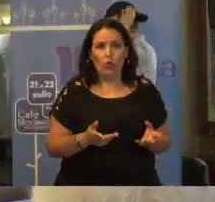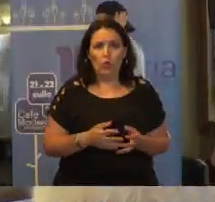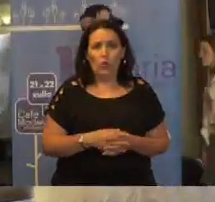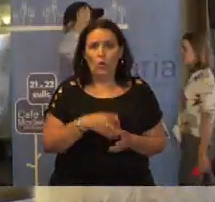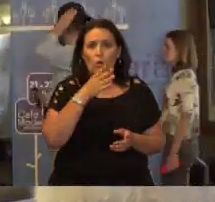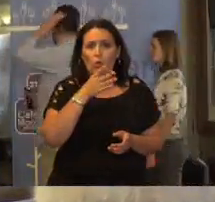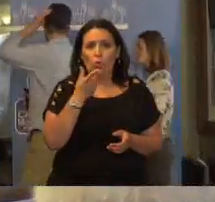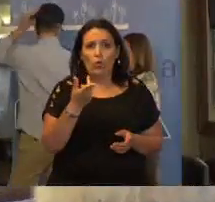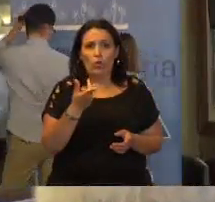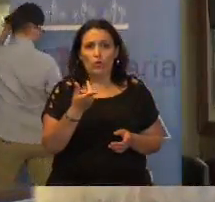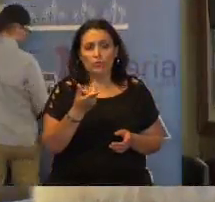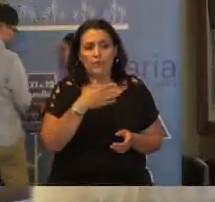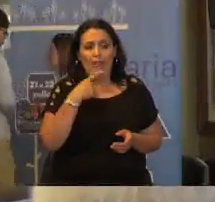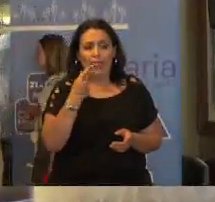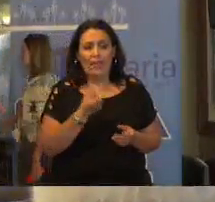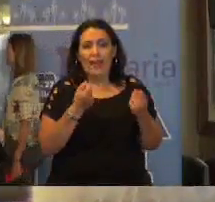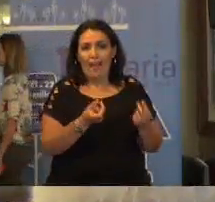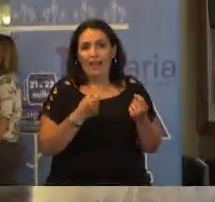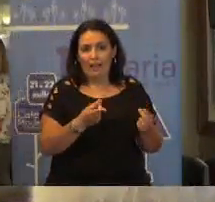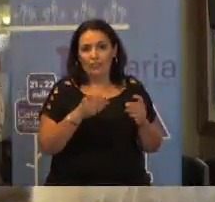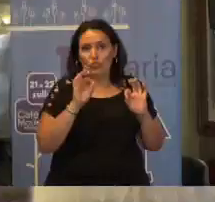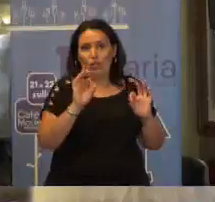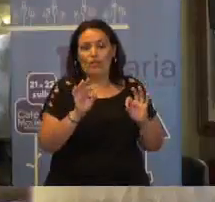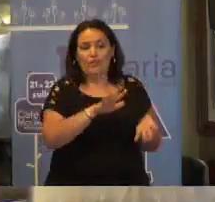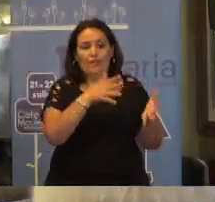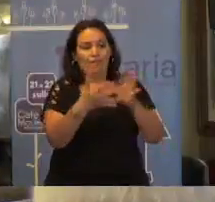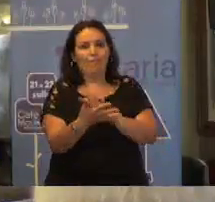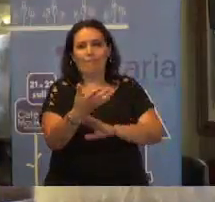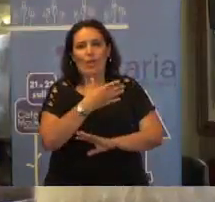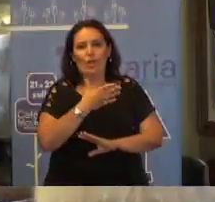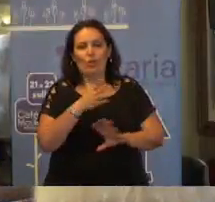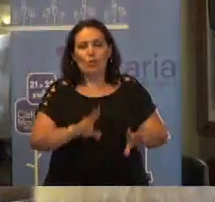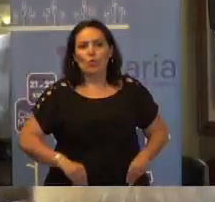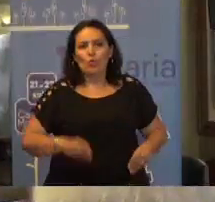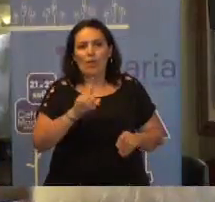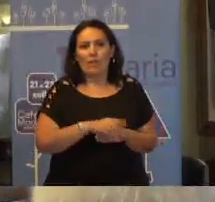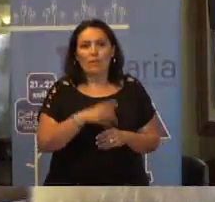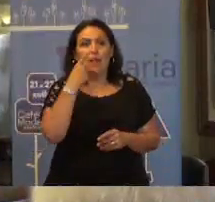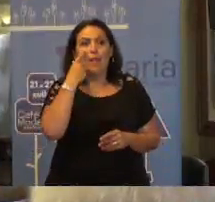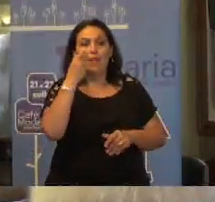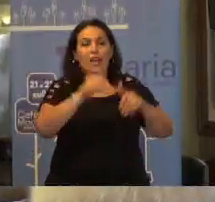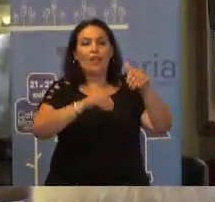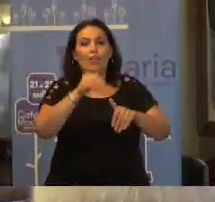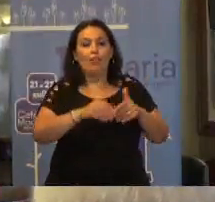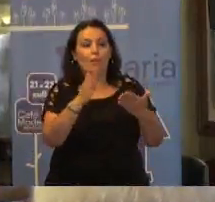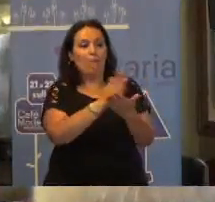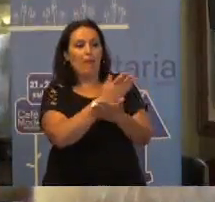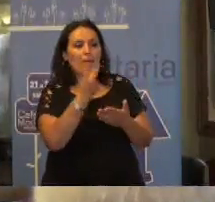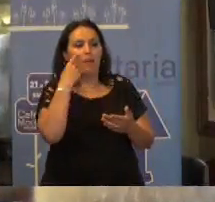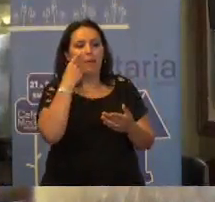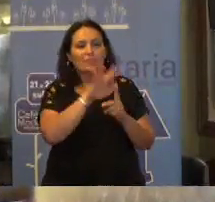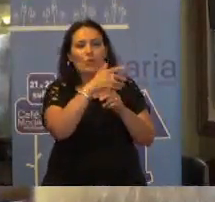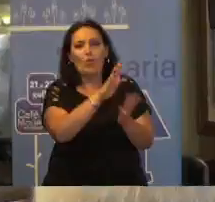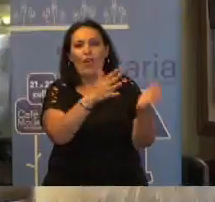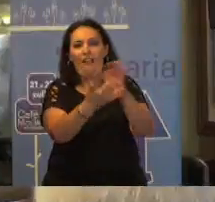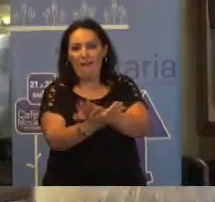soltar corda co tema, e que van a esperar que pasen as eleccións a ver se cambia a situación, non? Eu creo